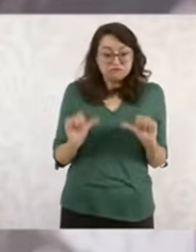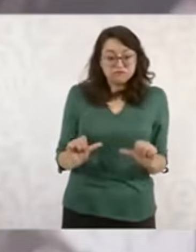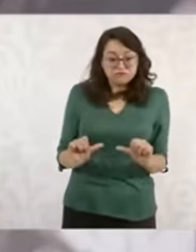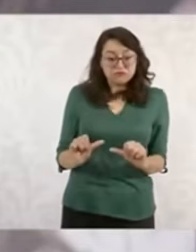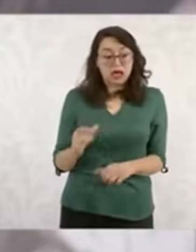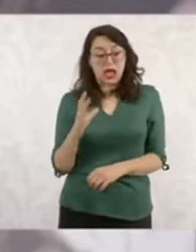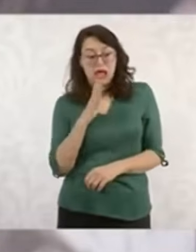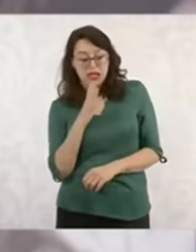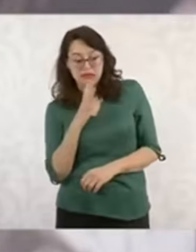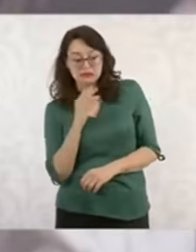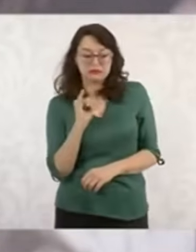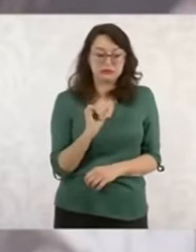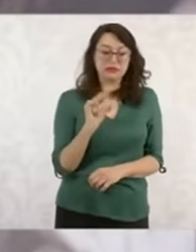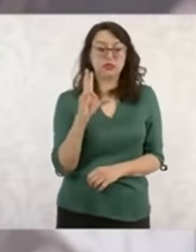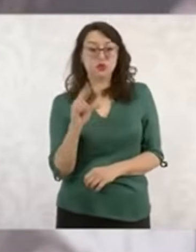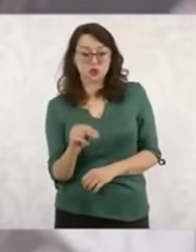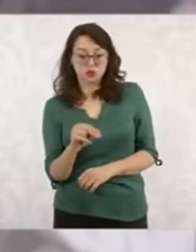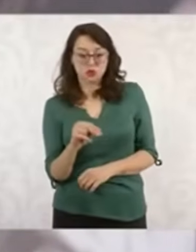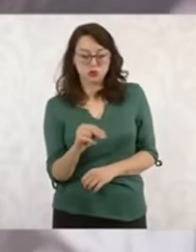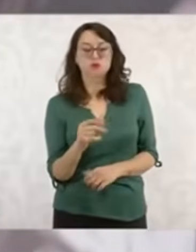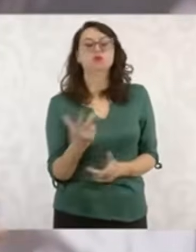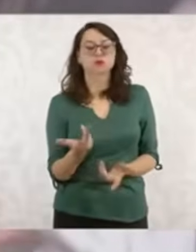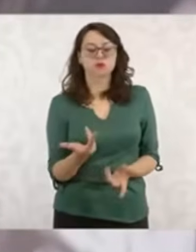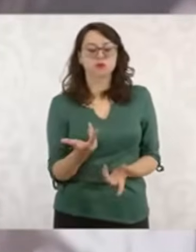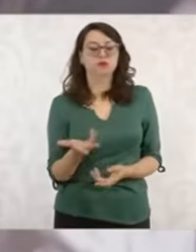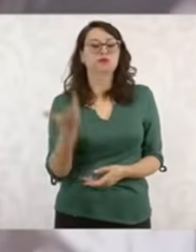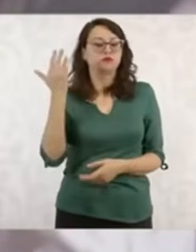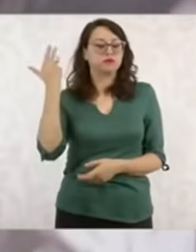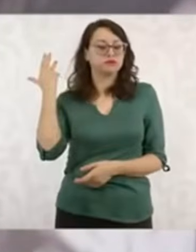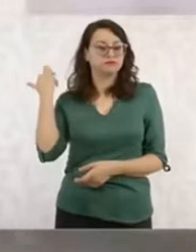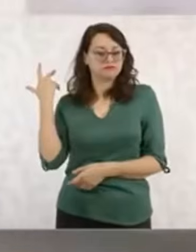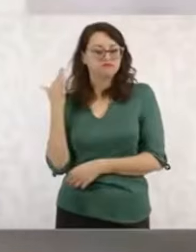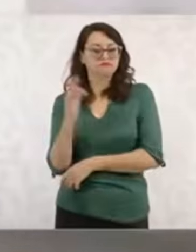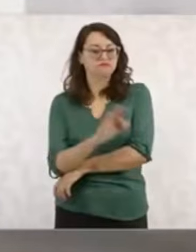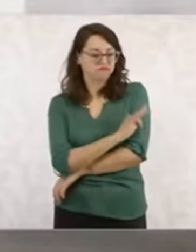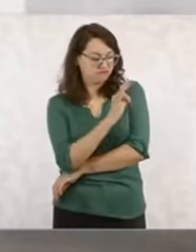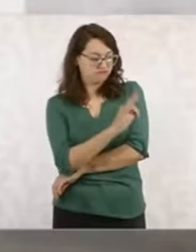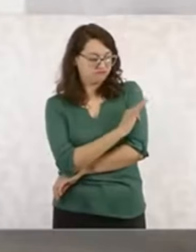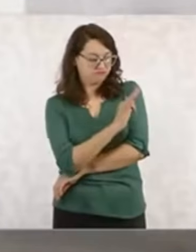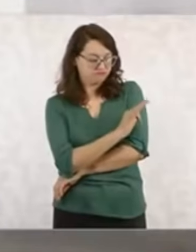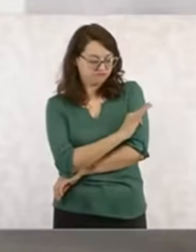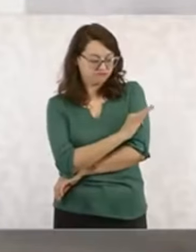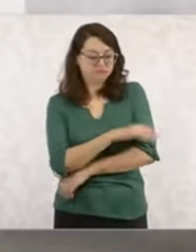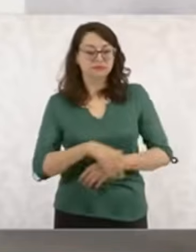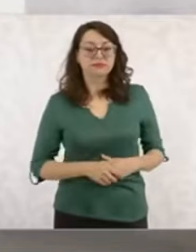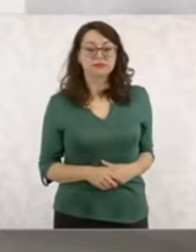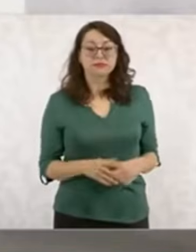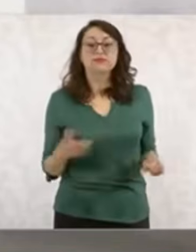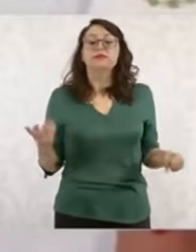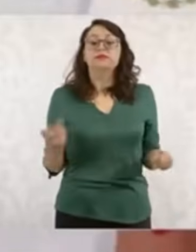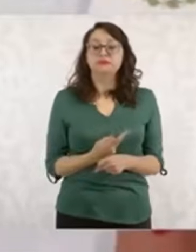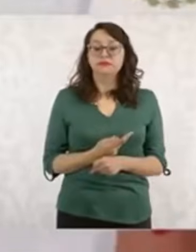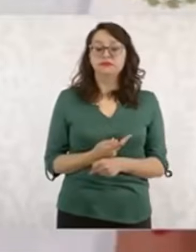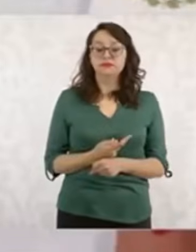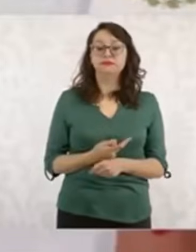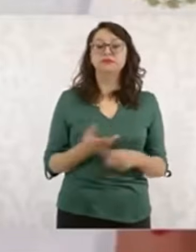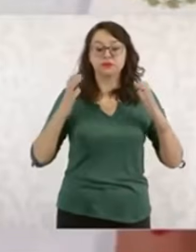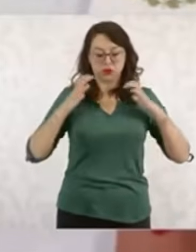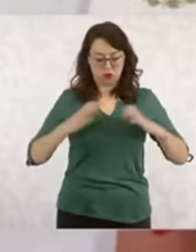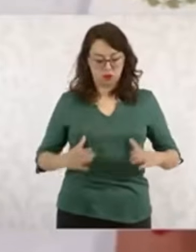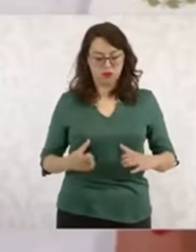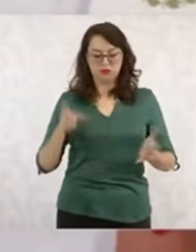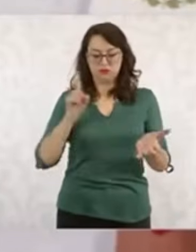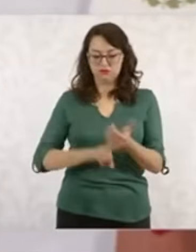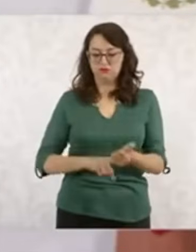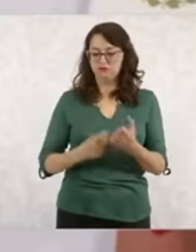la inmunidad que tienen por esquemas de vacunación. Entonces, la presencia de anticuerpos por grupos de